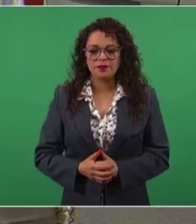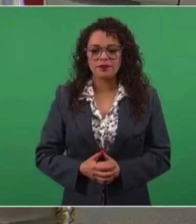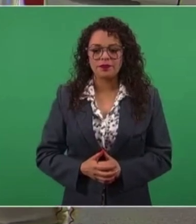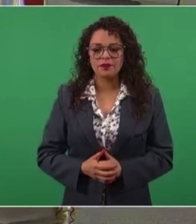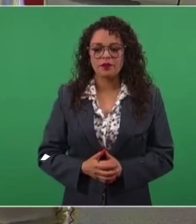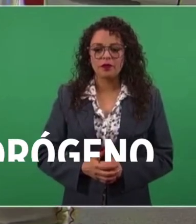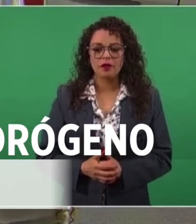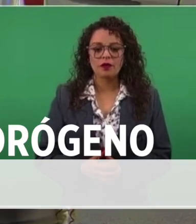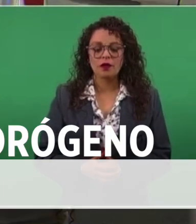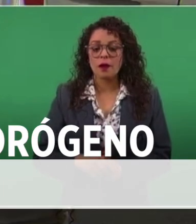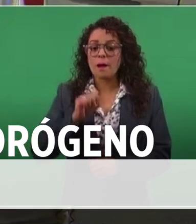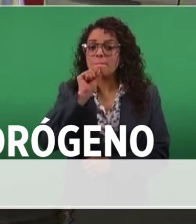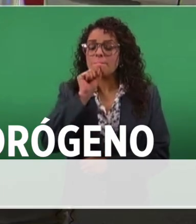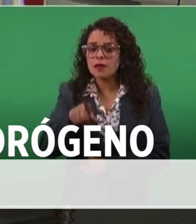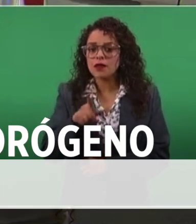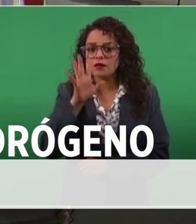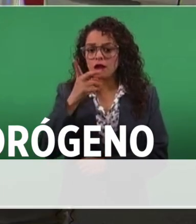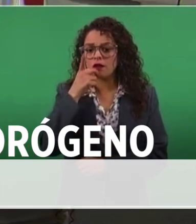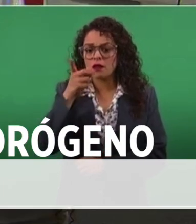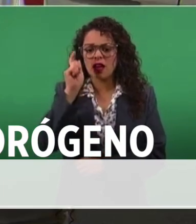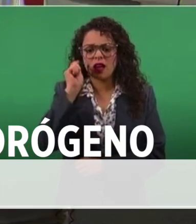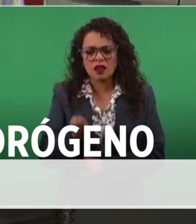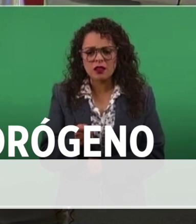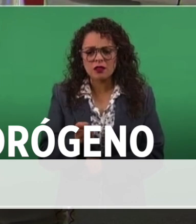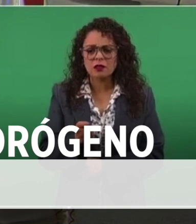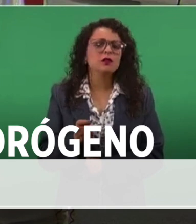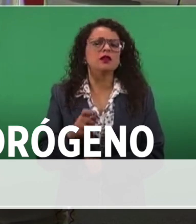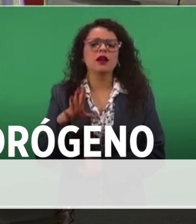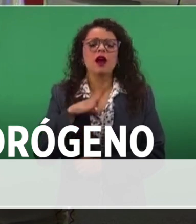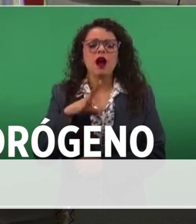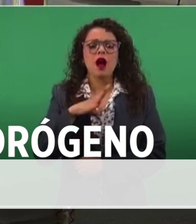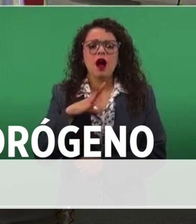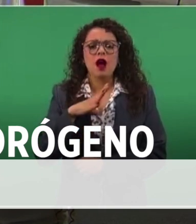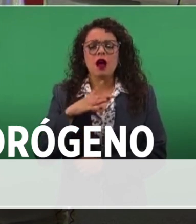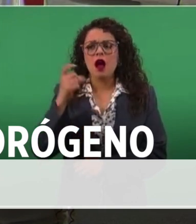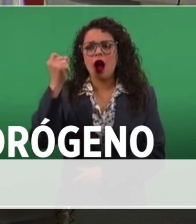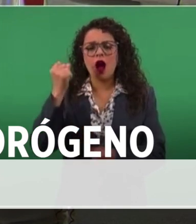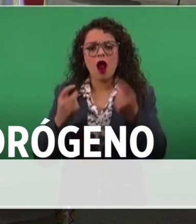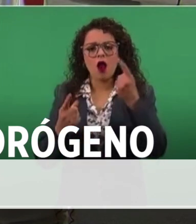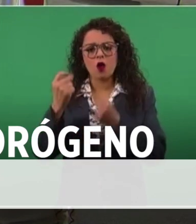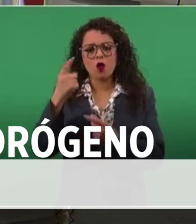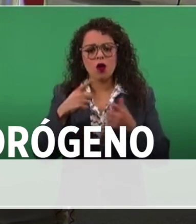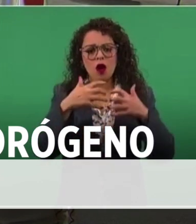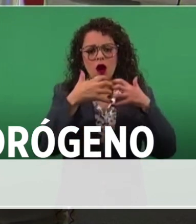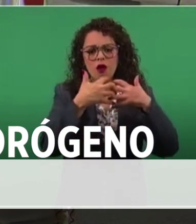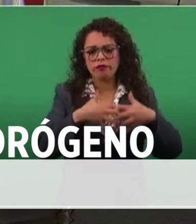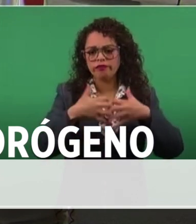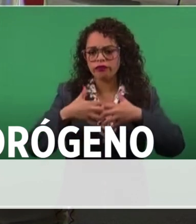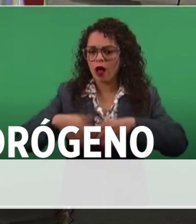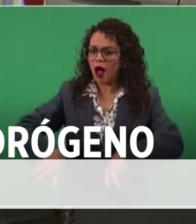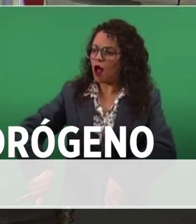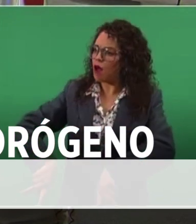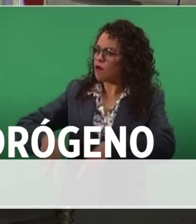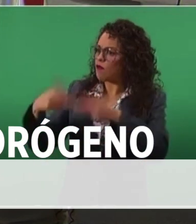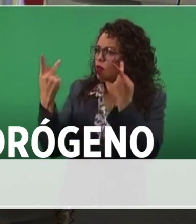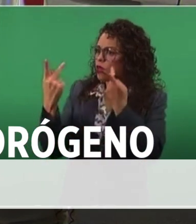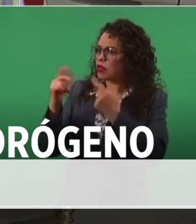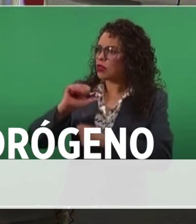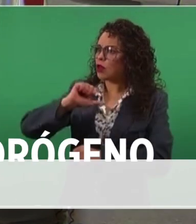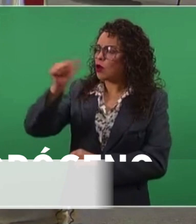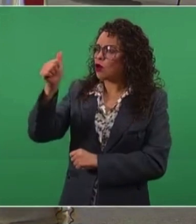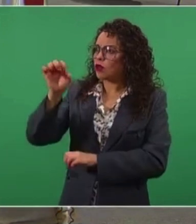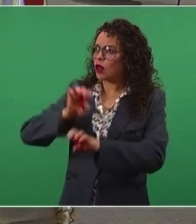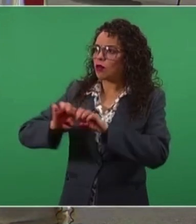También se habló de que se vendieron algunas plantas a privados dentro de las